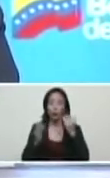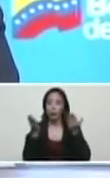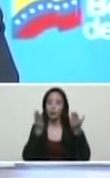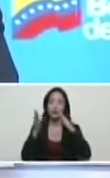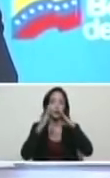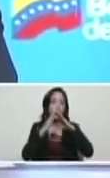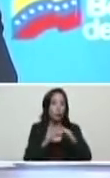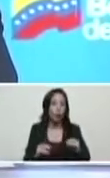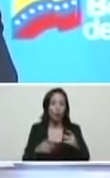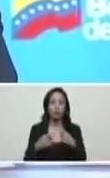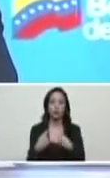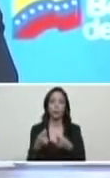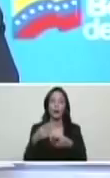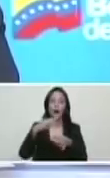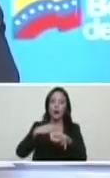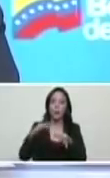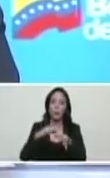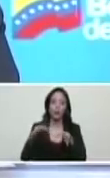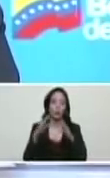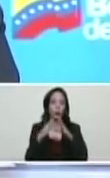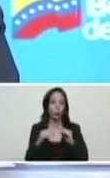todos los servicios turísticos,